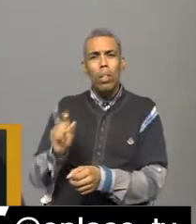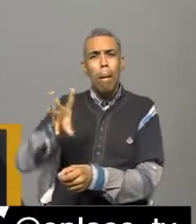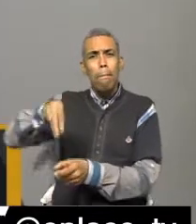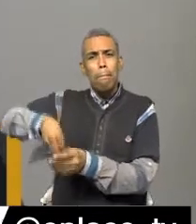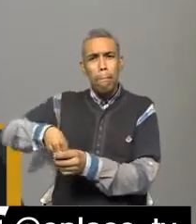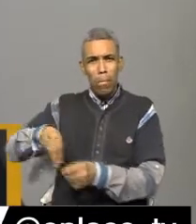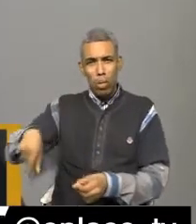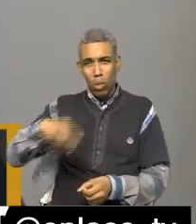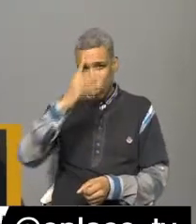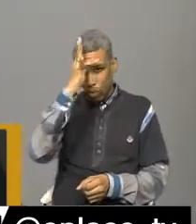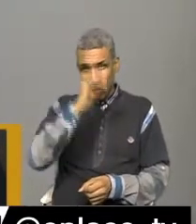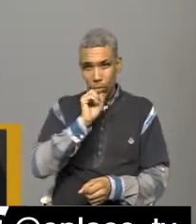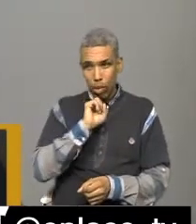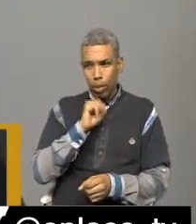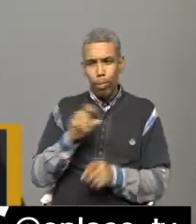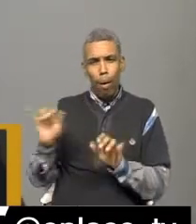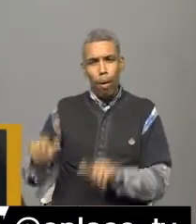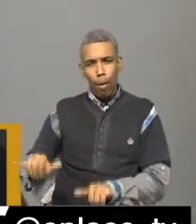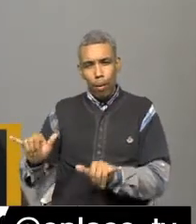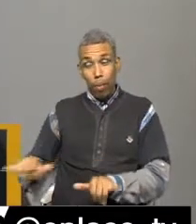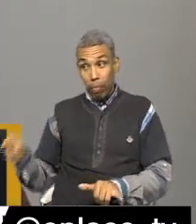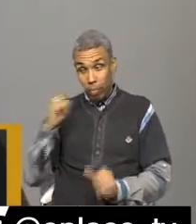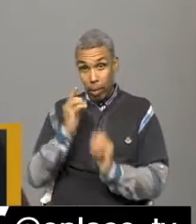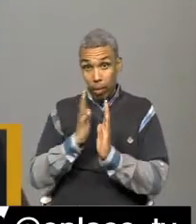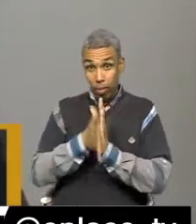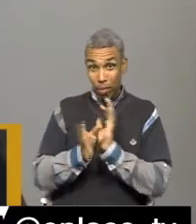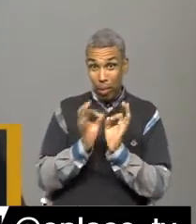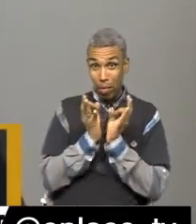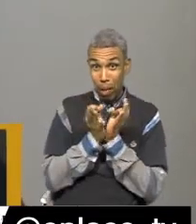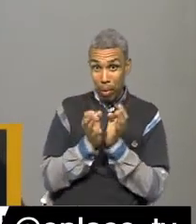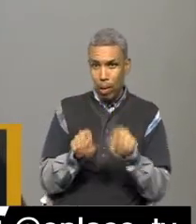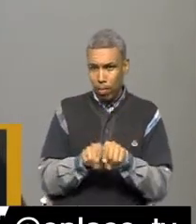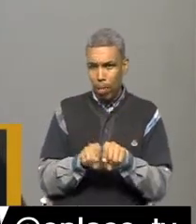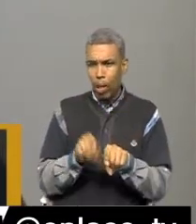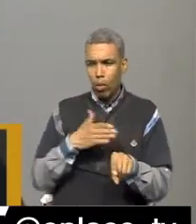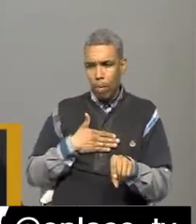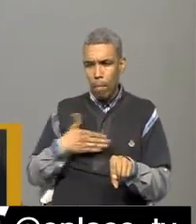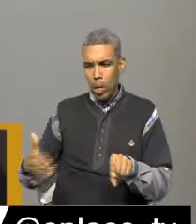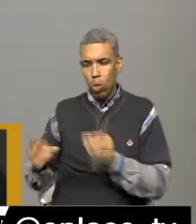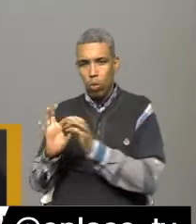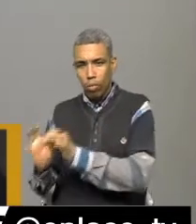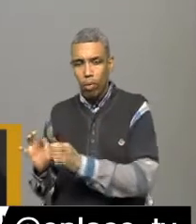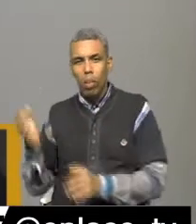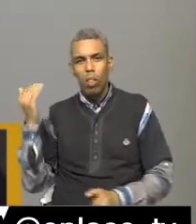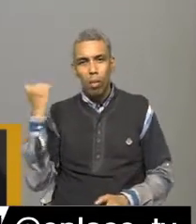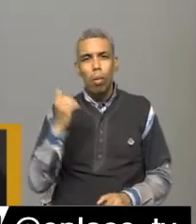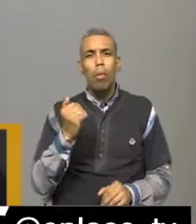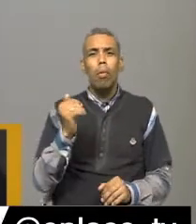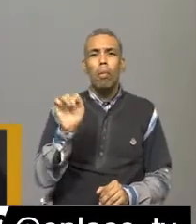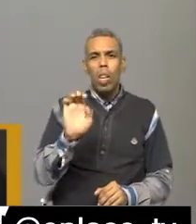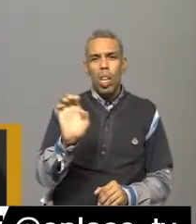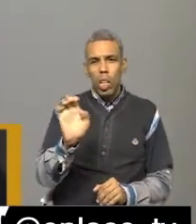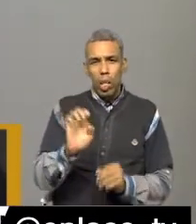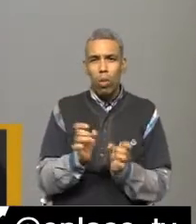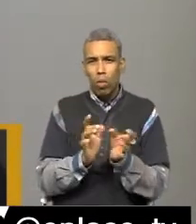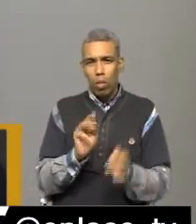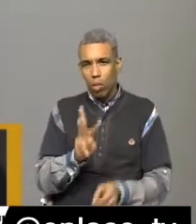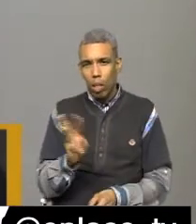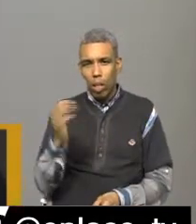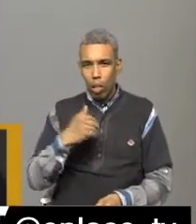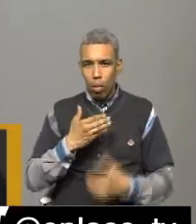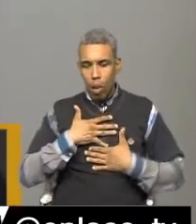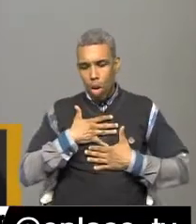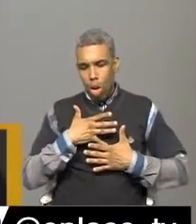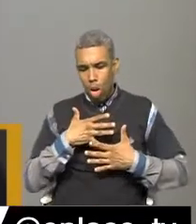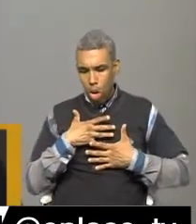hermana mayor de él. Él se enfermó, él ingresó aquí por urgencia el 3 de enero. Él ingresó por una afección respiratoria,